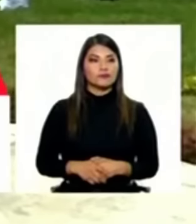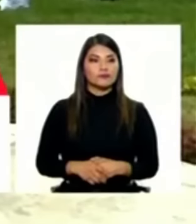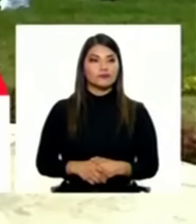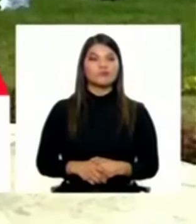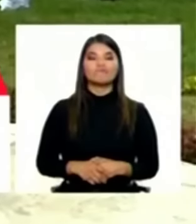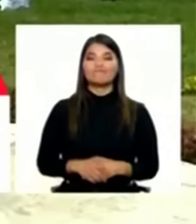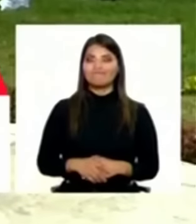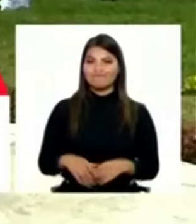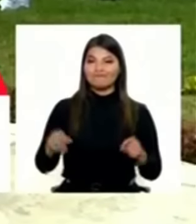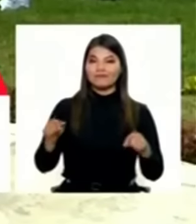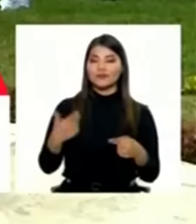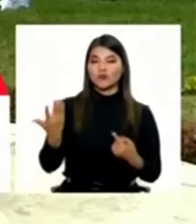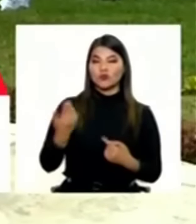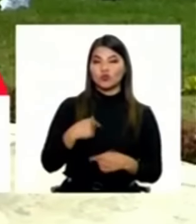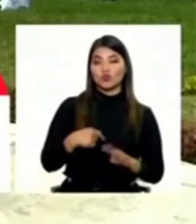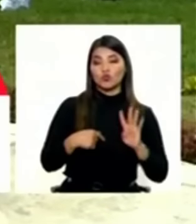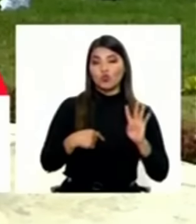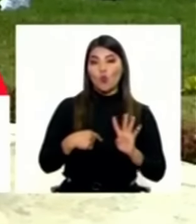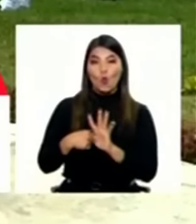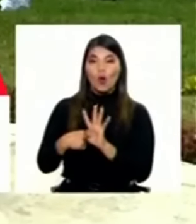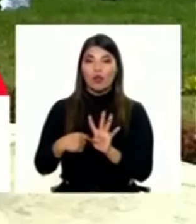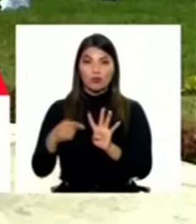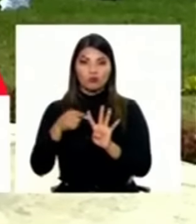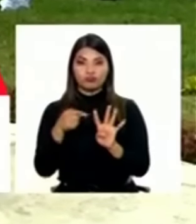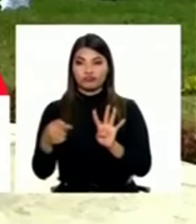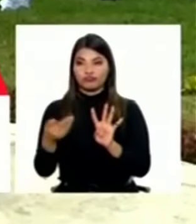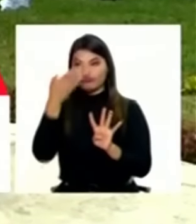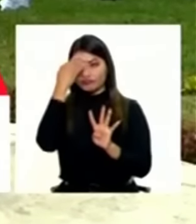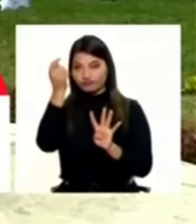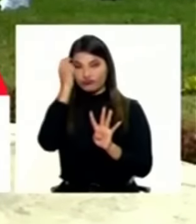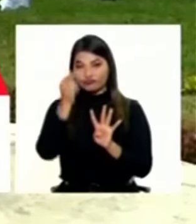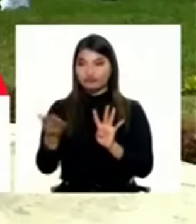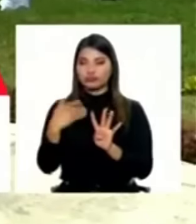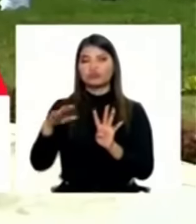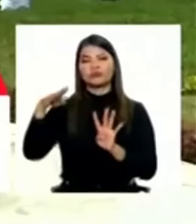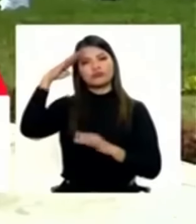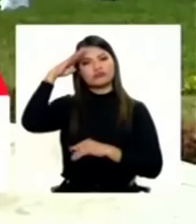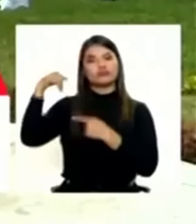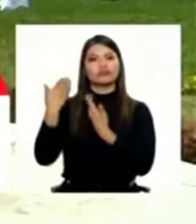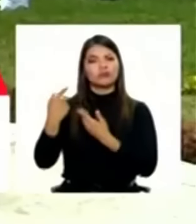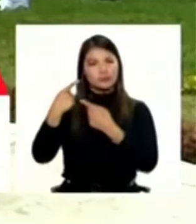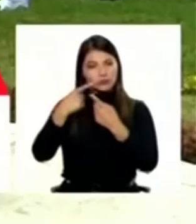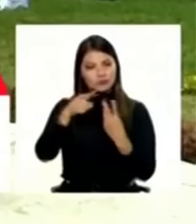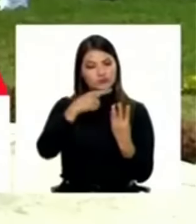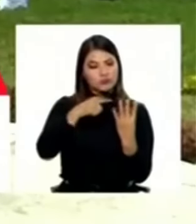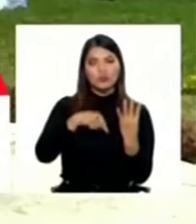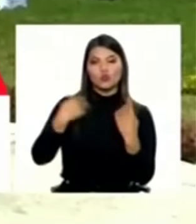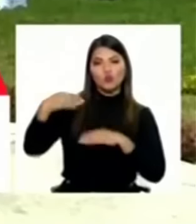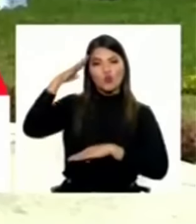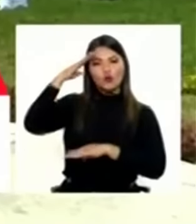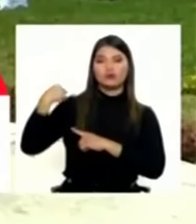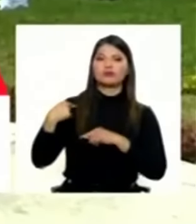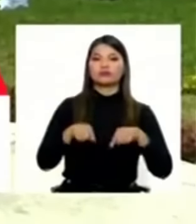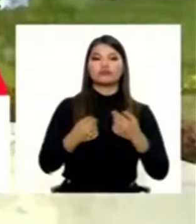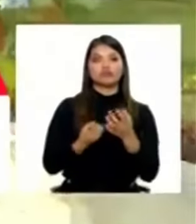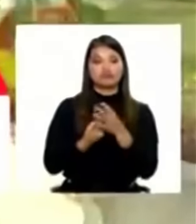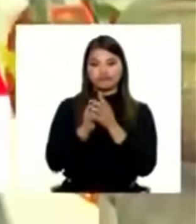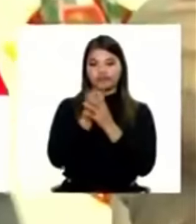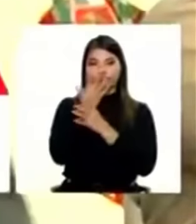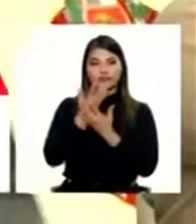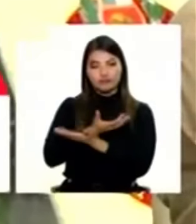Y de esta manera los comandantes generales de las Fuerzas Armadas y Policiales de nuestro país colocan la